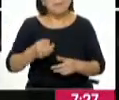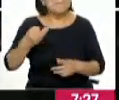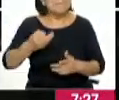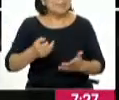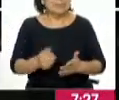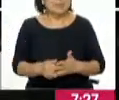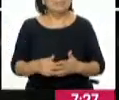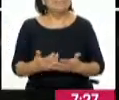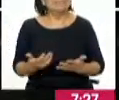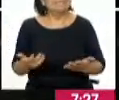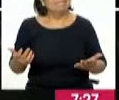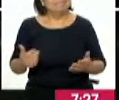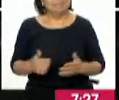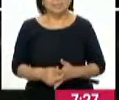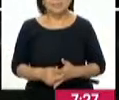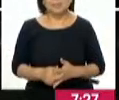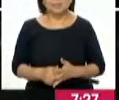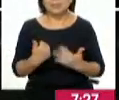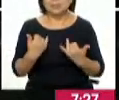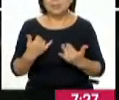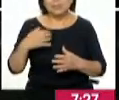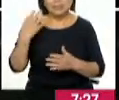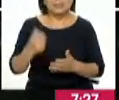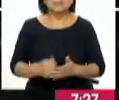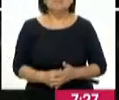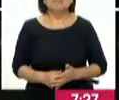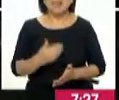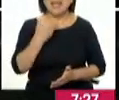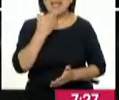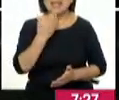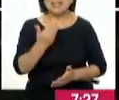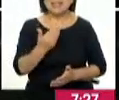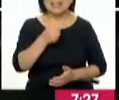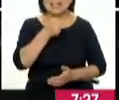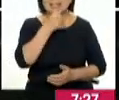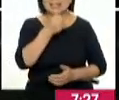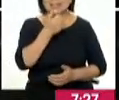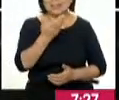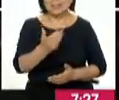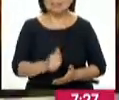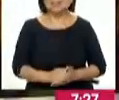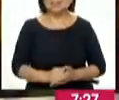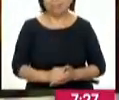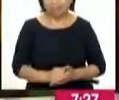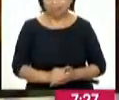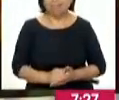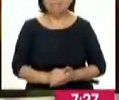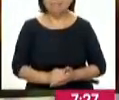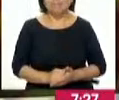el ciclón Yaku, la formación de ese ciclón. Gracias, Alex, muy amable. Alex